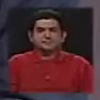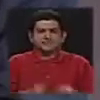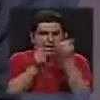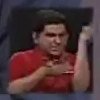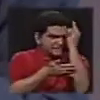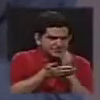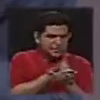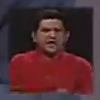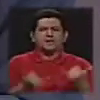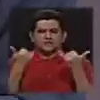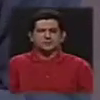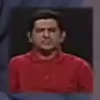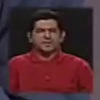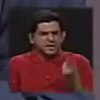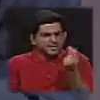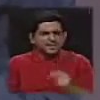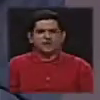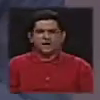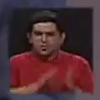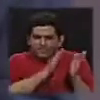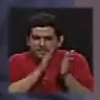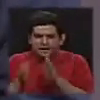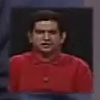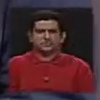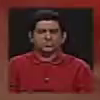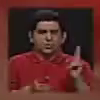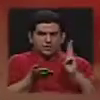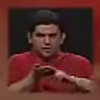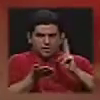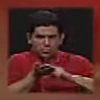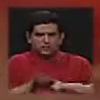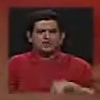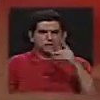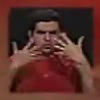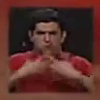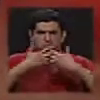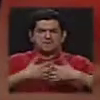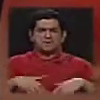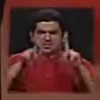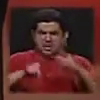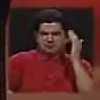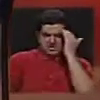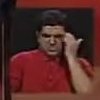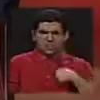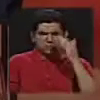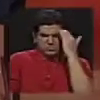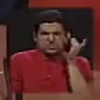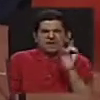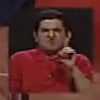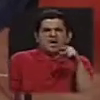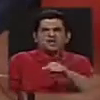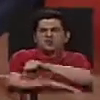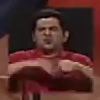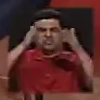planos, recursos, presupuestos, se ha contratado una determinada empresa que alguien conoce y uno sabe dónde está, uno sabe dónde están los